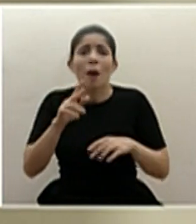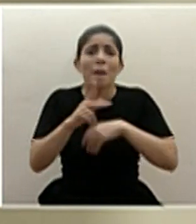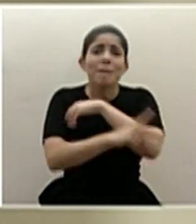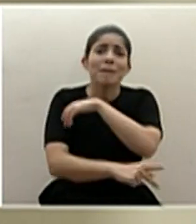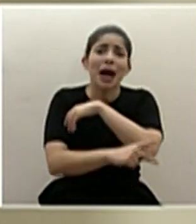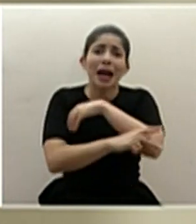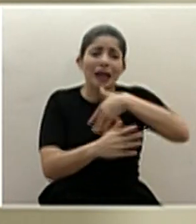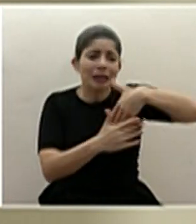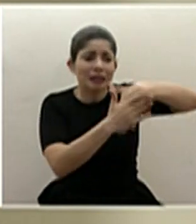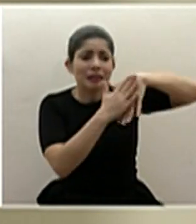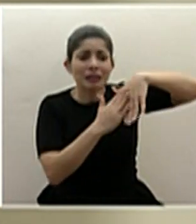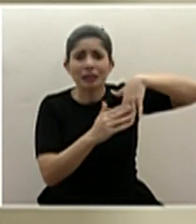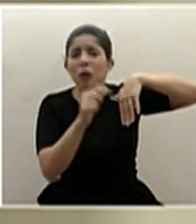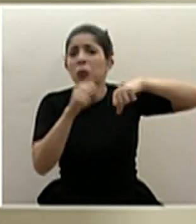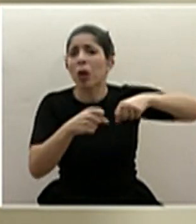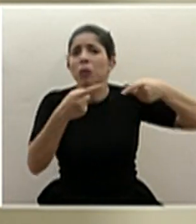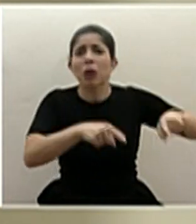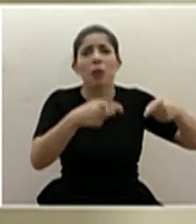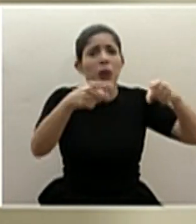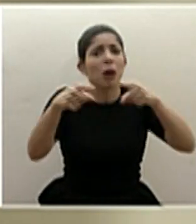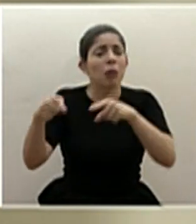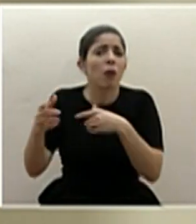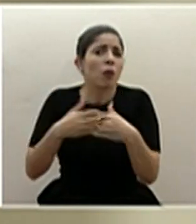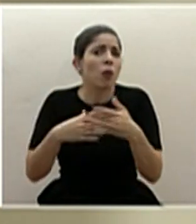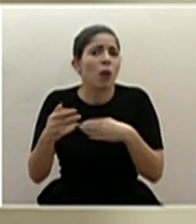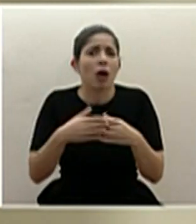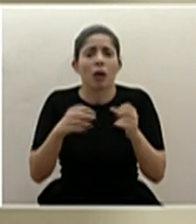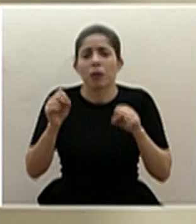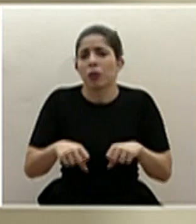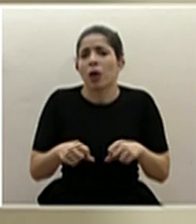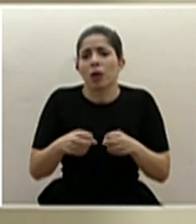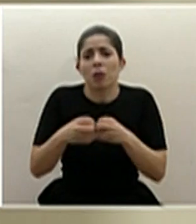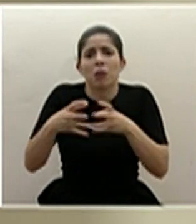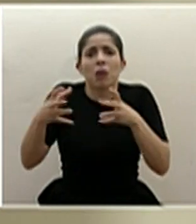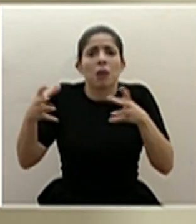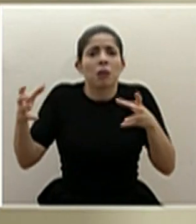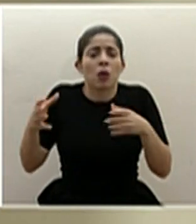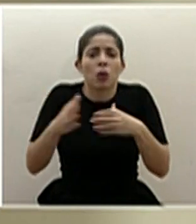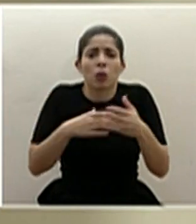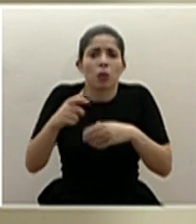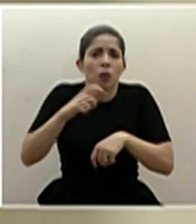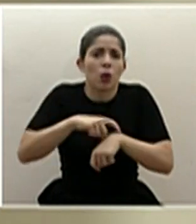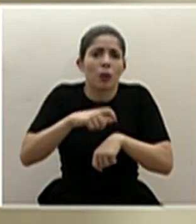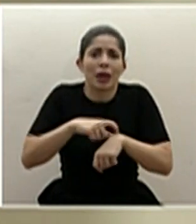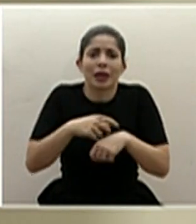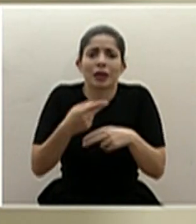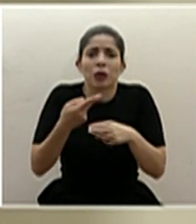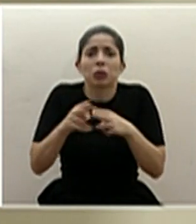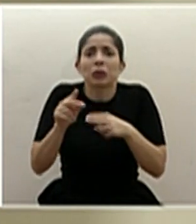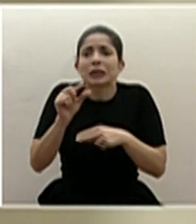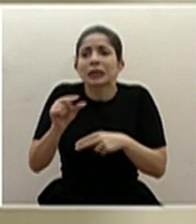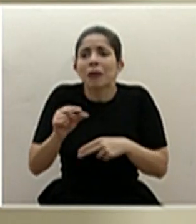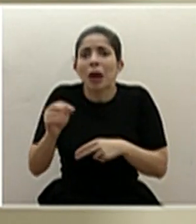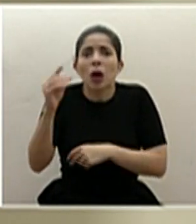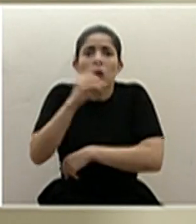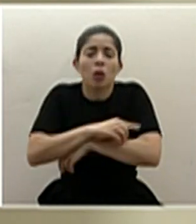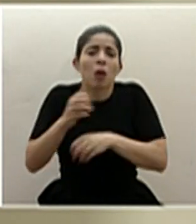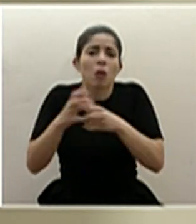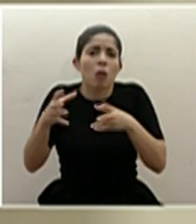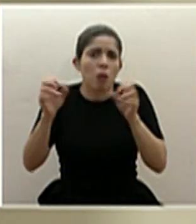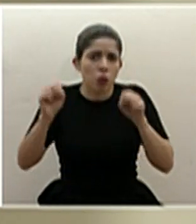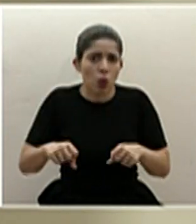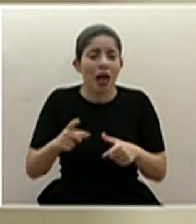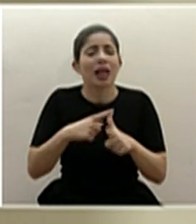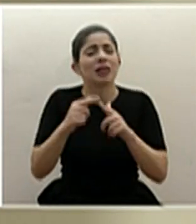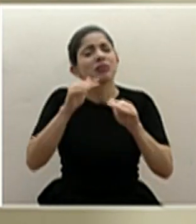país empiece a afectar de forma mucho más repentina en cuestión de pocas semanas o pocos días. Así que